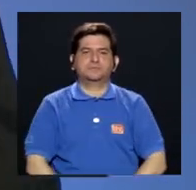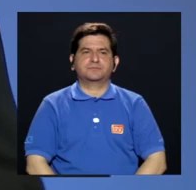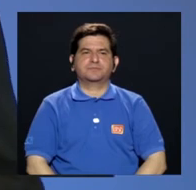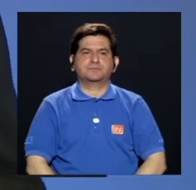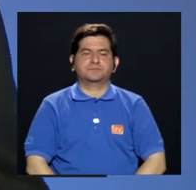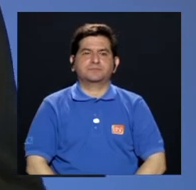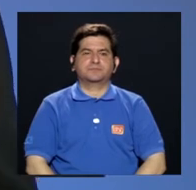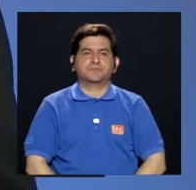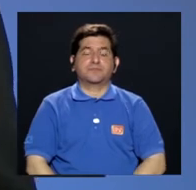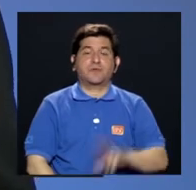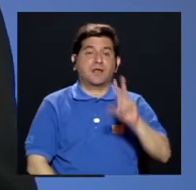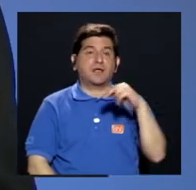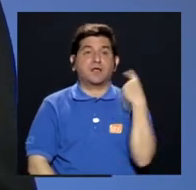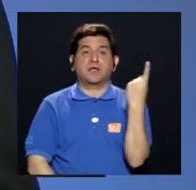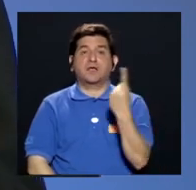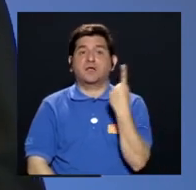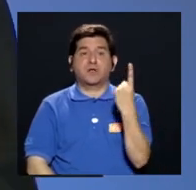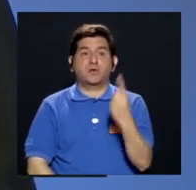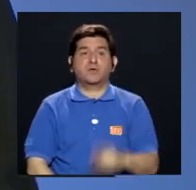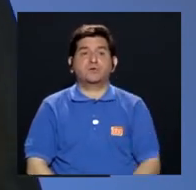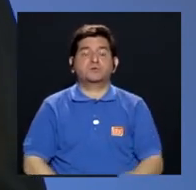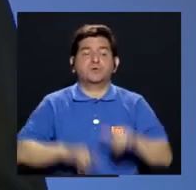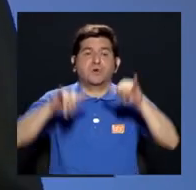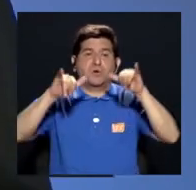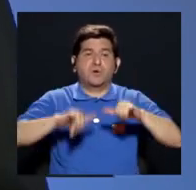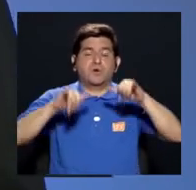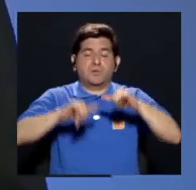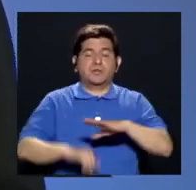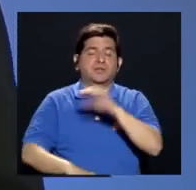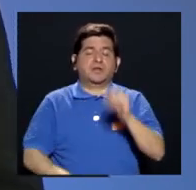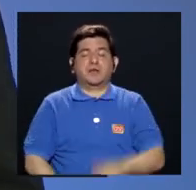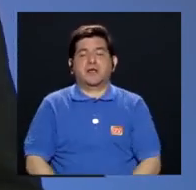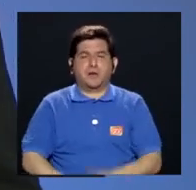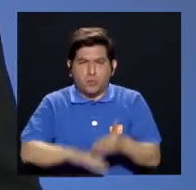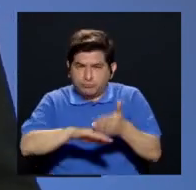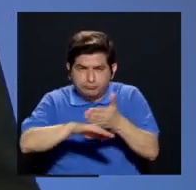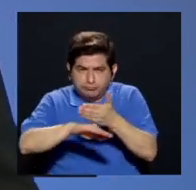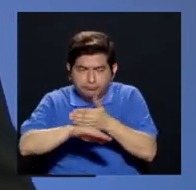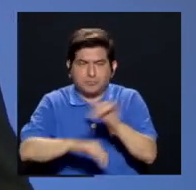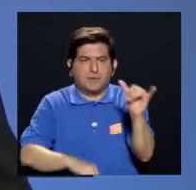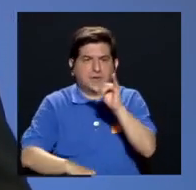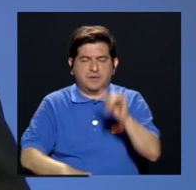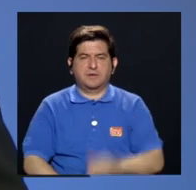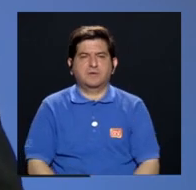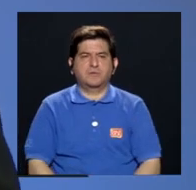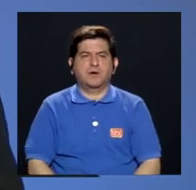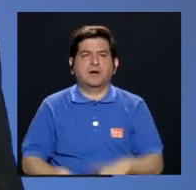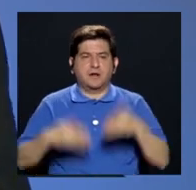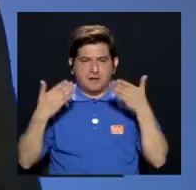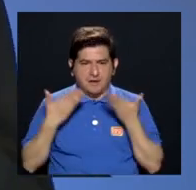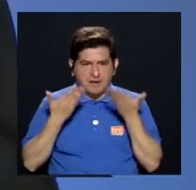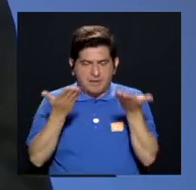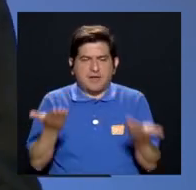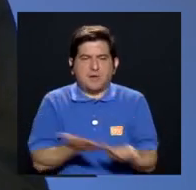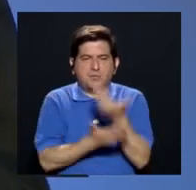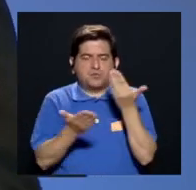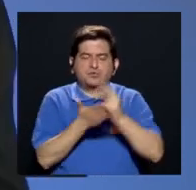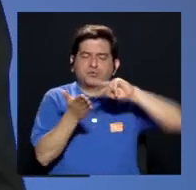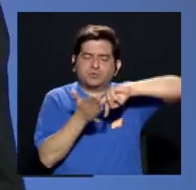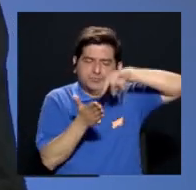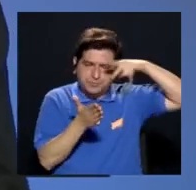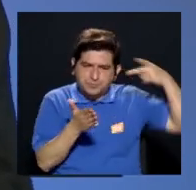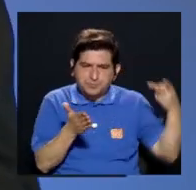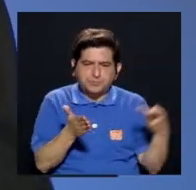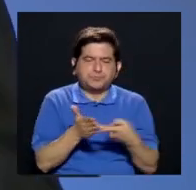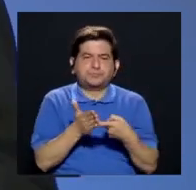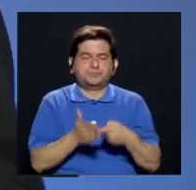Y no solo preservamos y recuperamos, sino que también le damos un nuevo